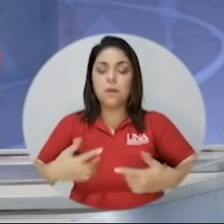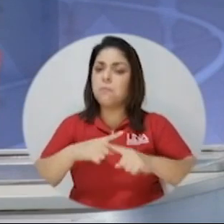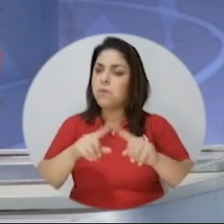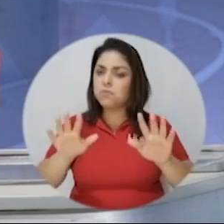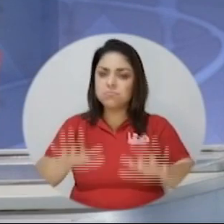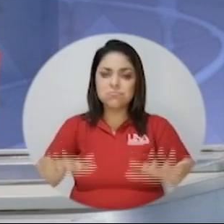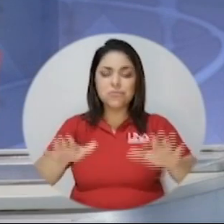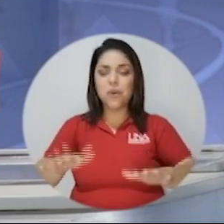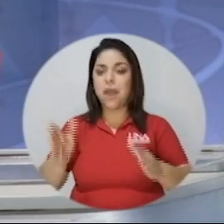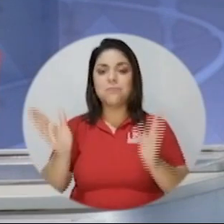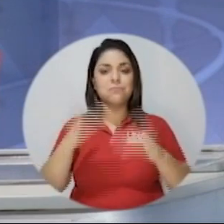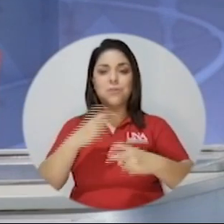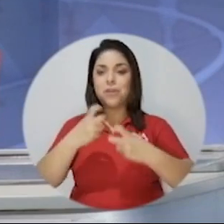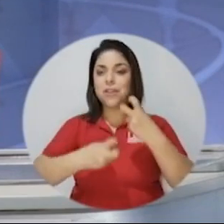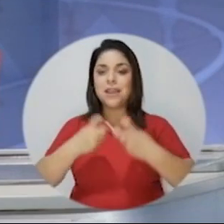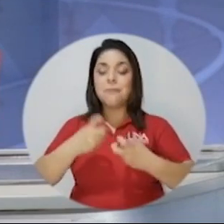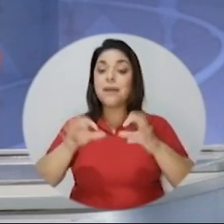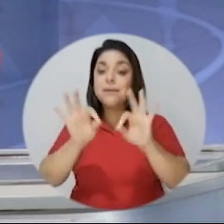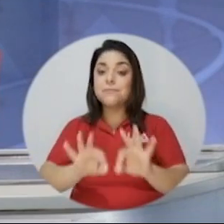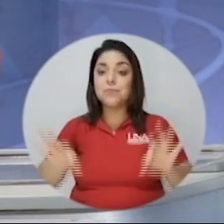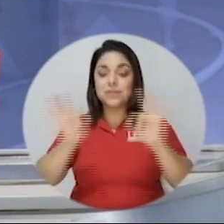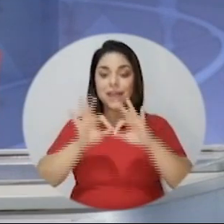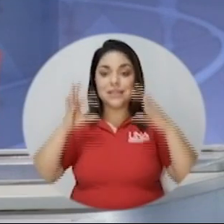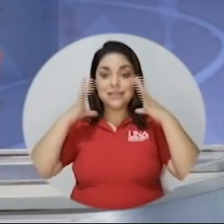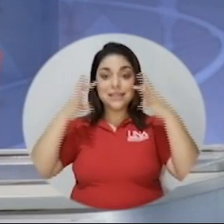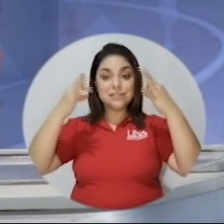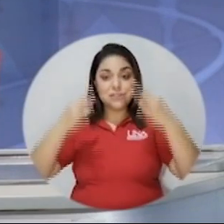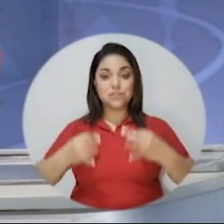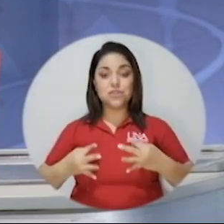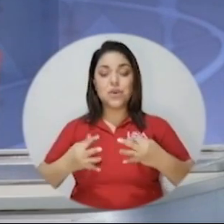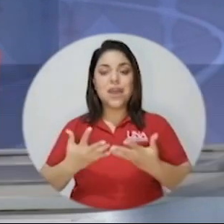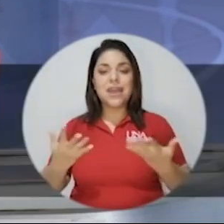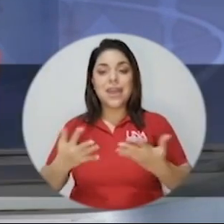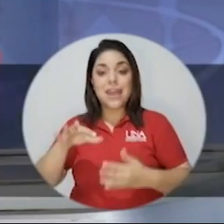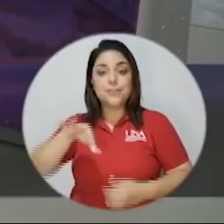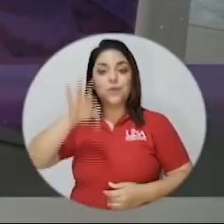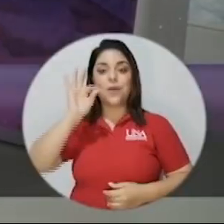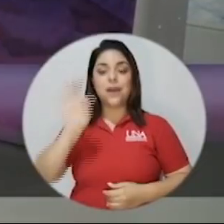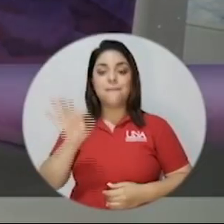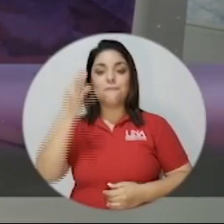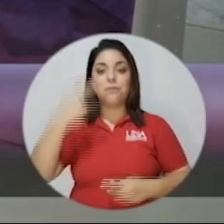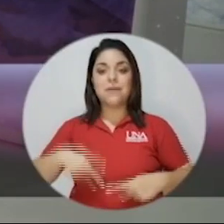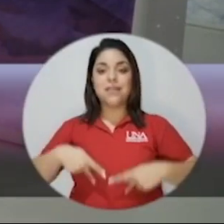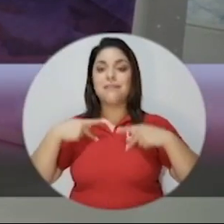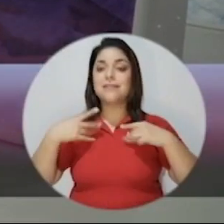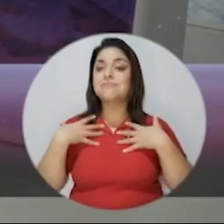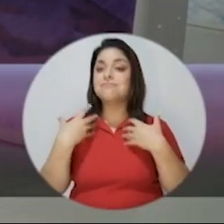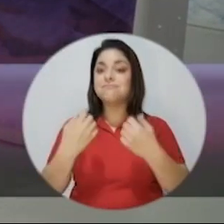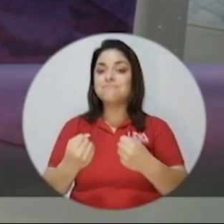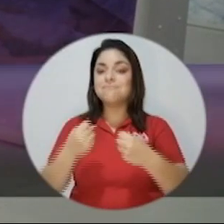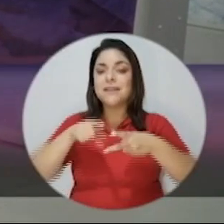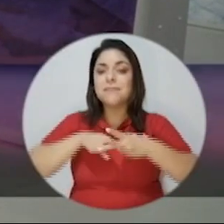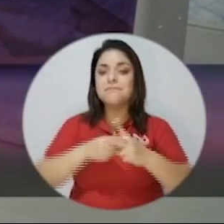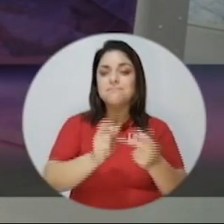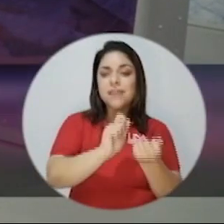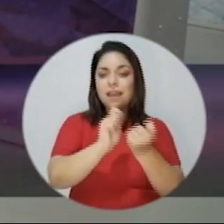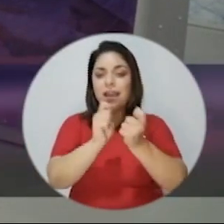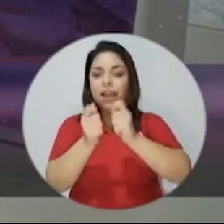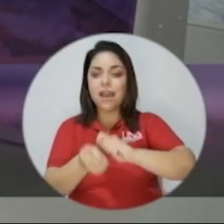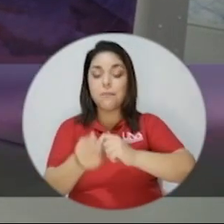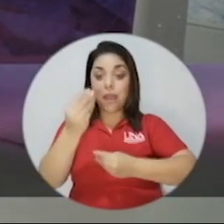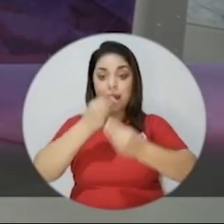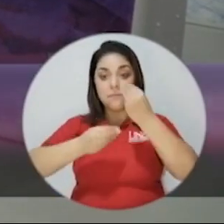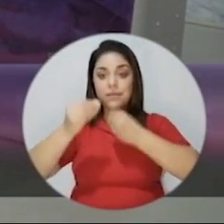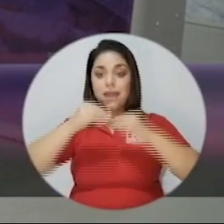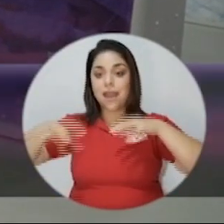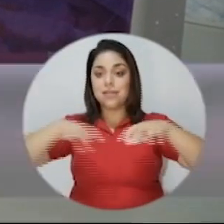ningún problema. Lo importante es tomar la decisión de tener un estilo de vida saludable, de empezar a hacer esos cambios en la alimentación y en la actividad